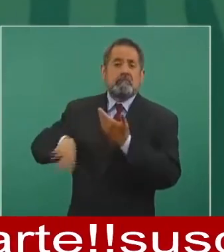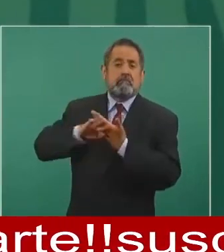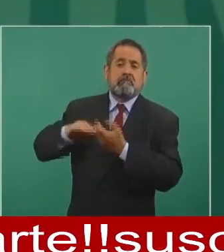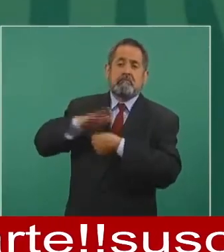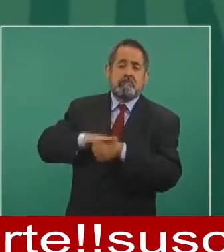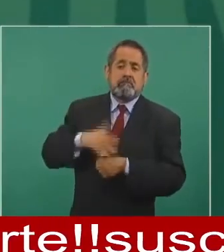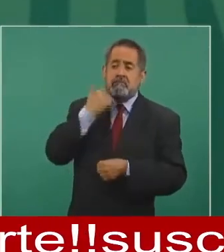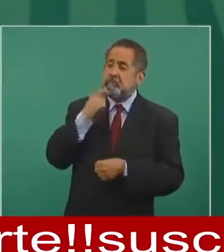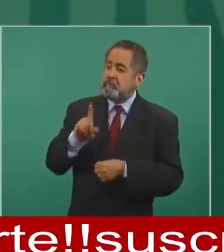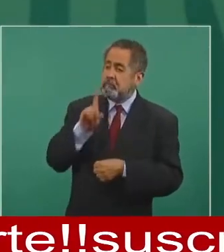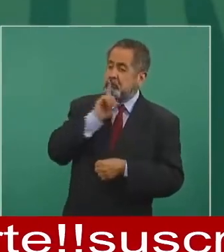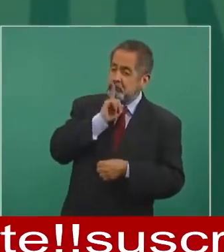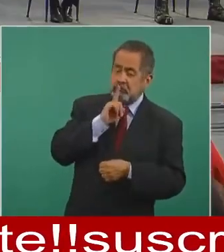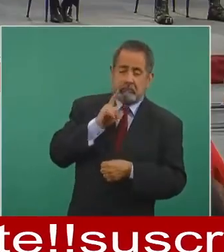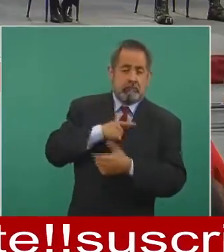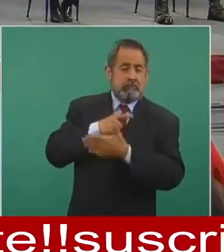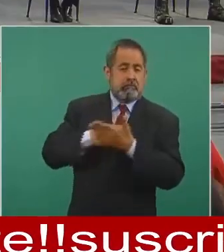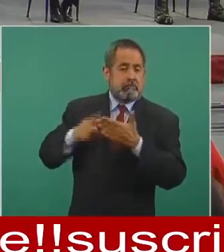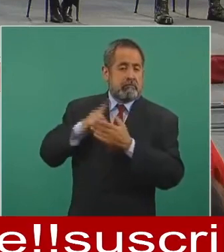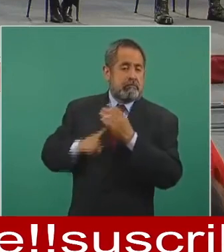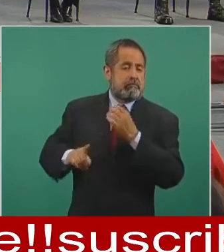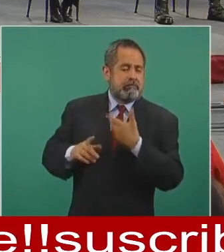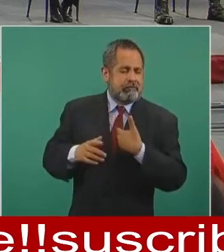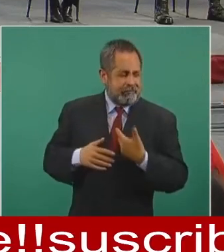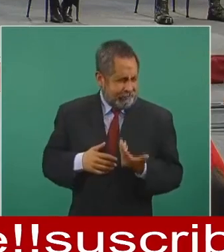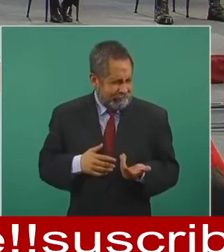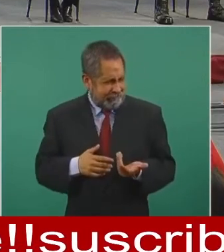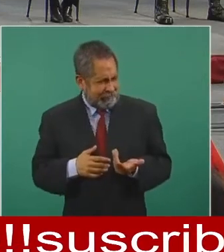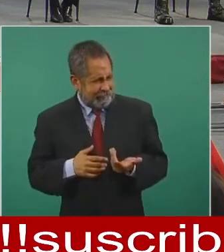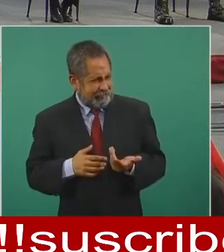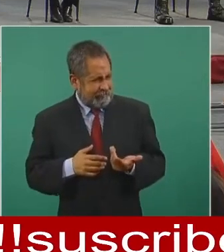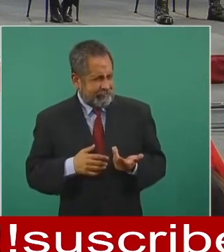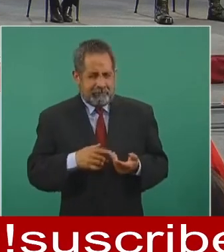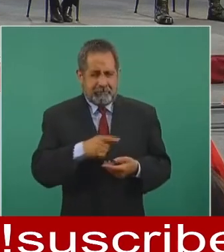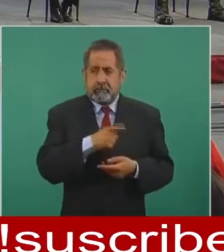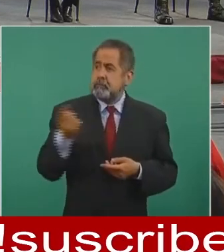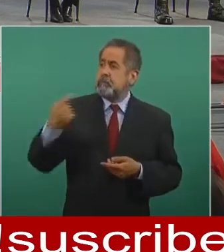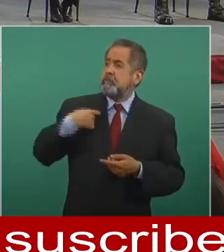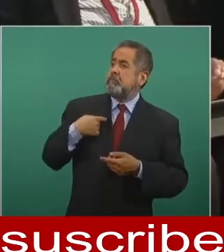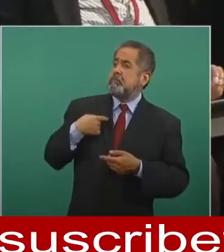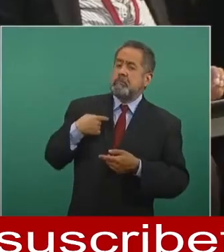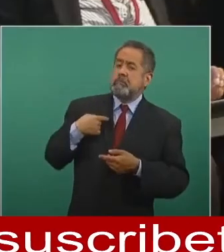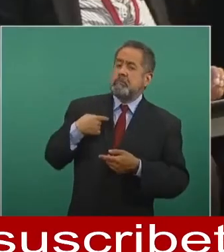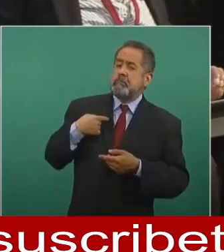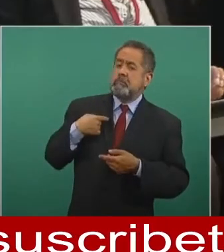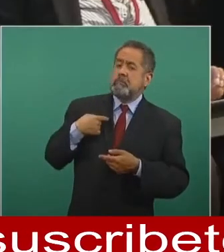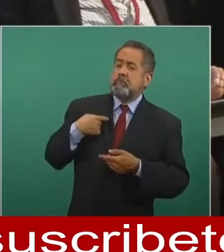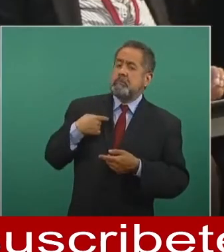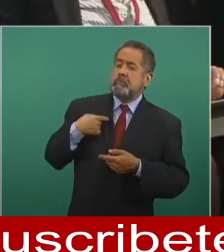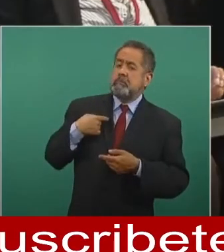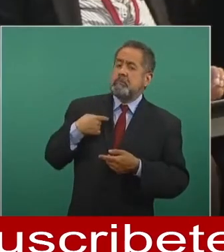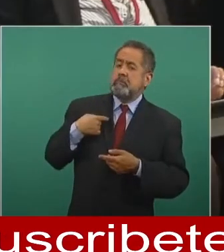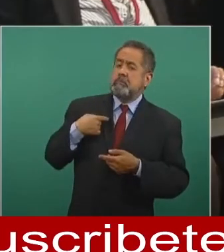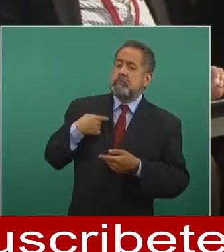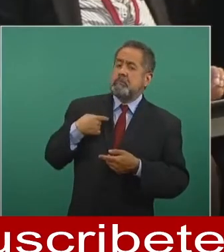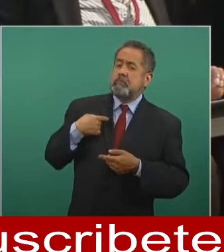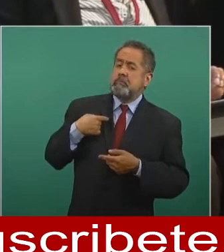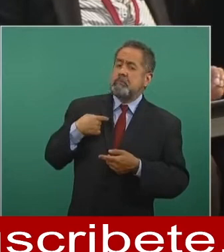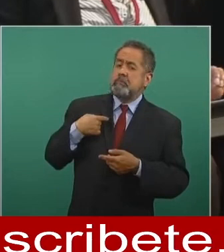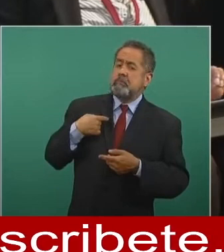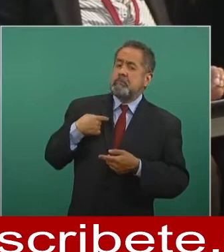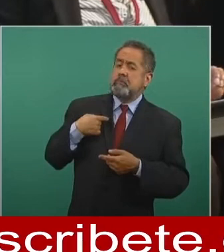para señalar de que estamos limitando la libertad de expresión. Bueno, esto es parte de la